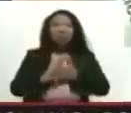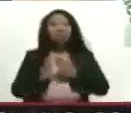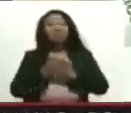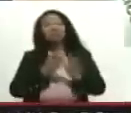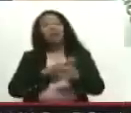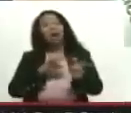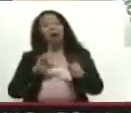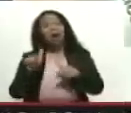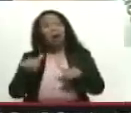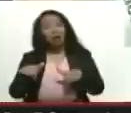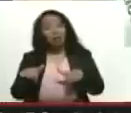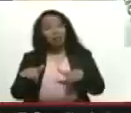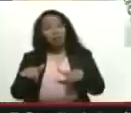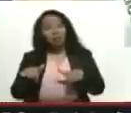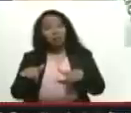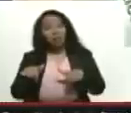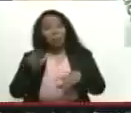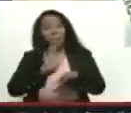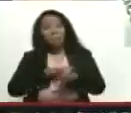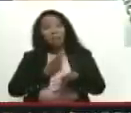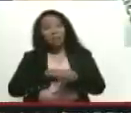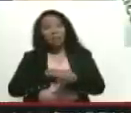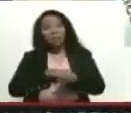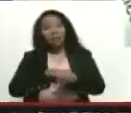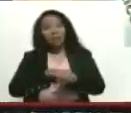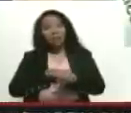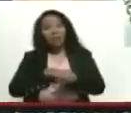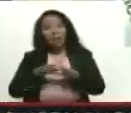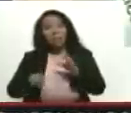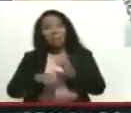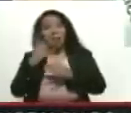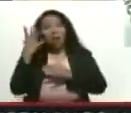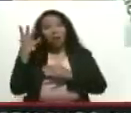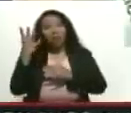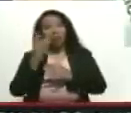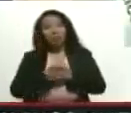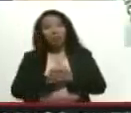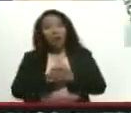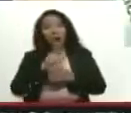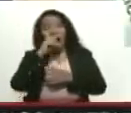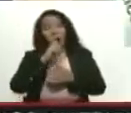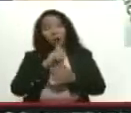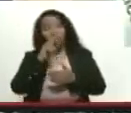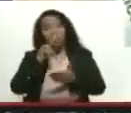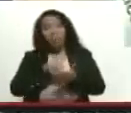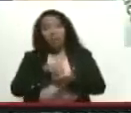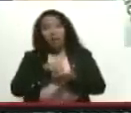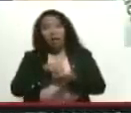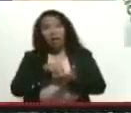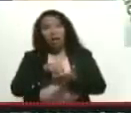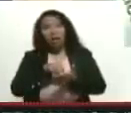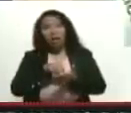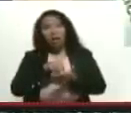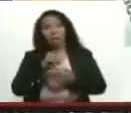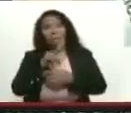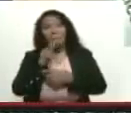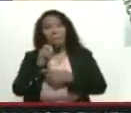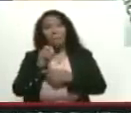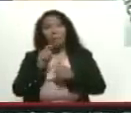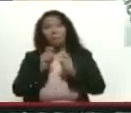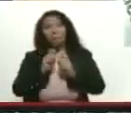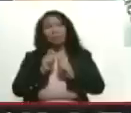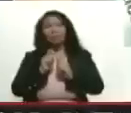dicho y escrito aquí, ocurre en mayo del año 2020 el intento de